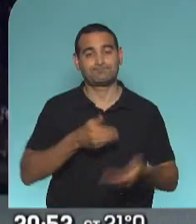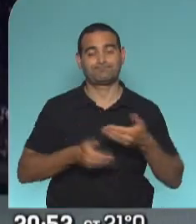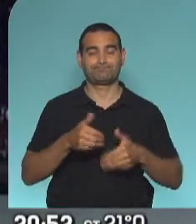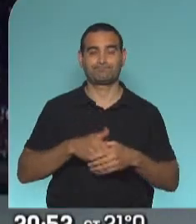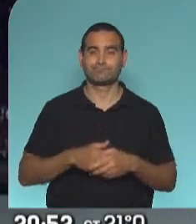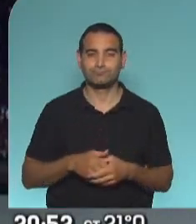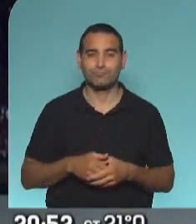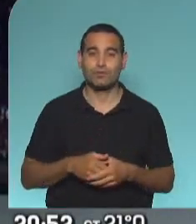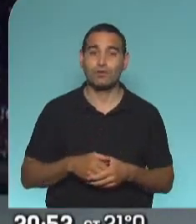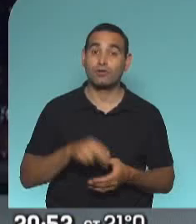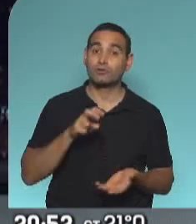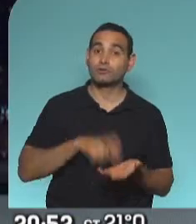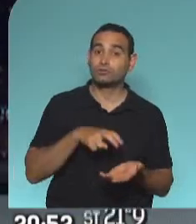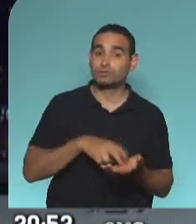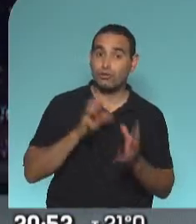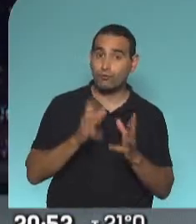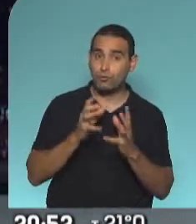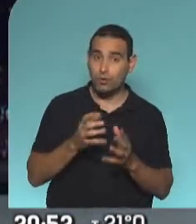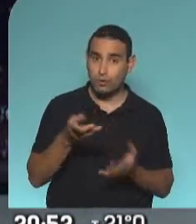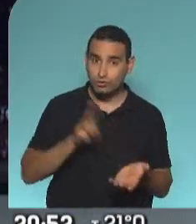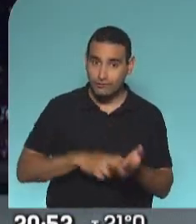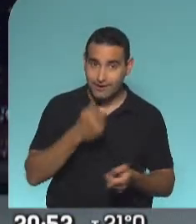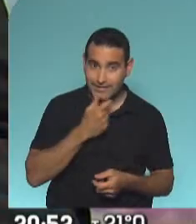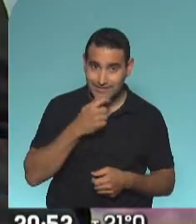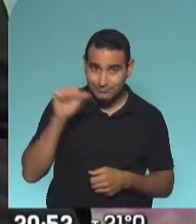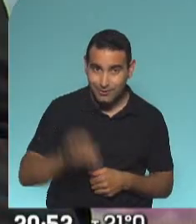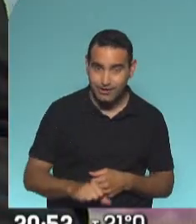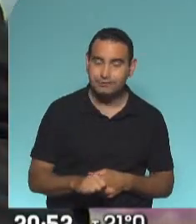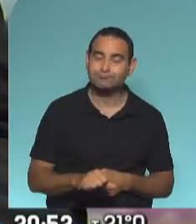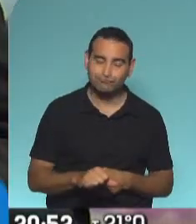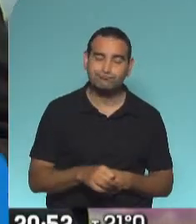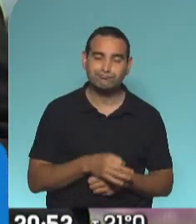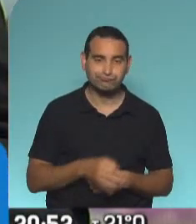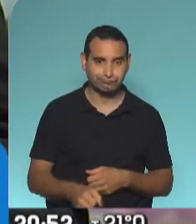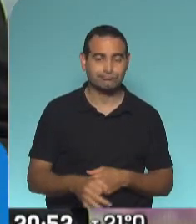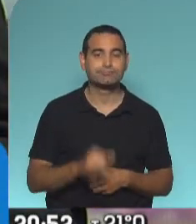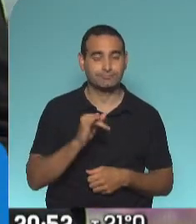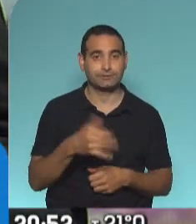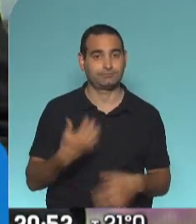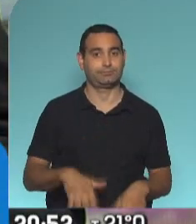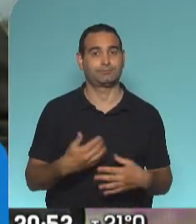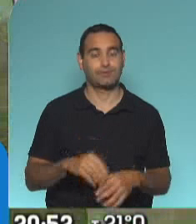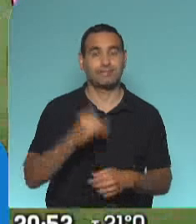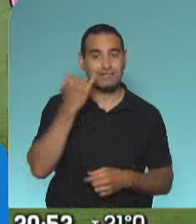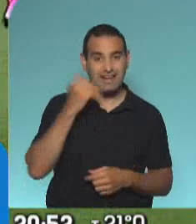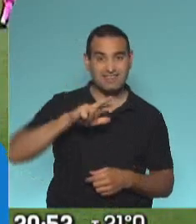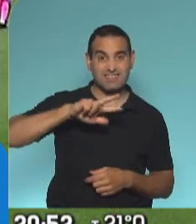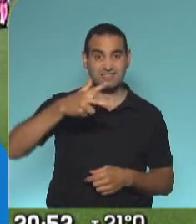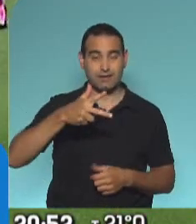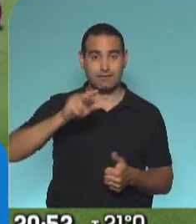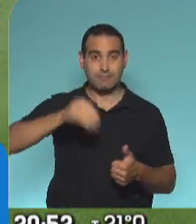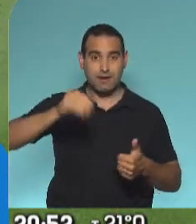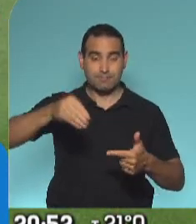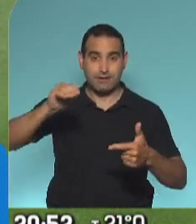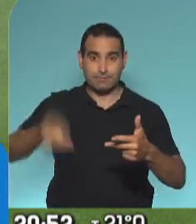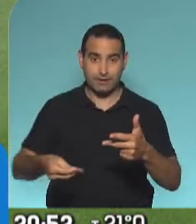Hay noticia fuerte en el fútbol. Perdió otra vez Racing. Sabés que muy fuerte. Tenés razón, que es muy fuerte. Tercera derrota de Racing.